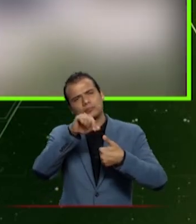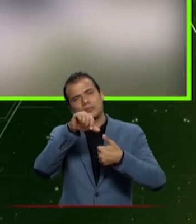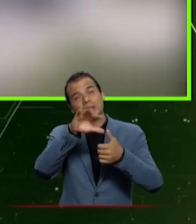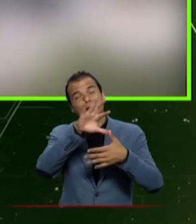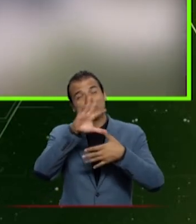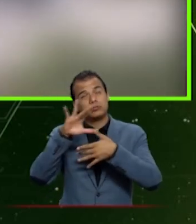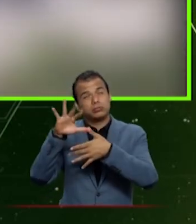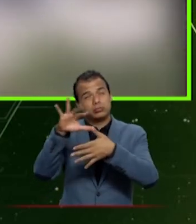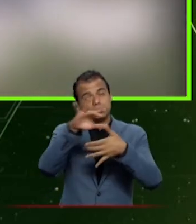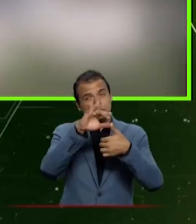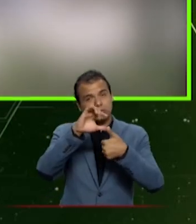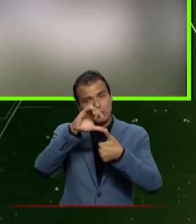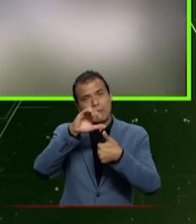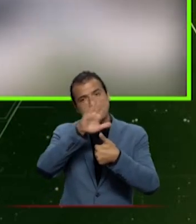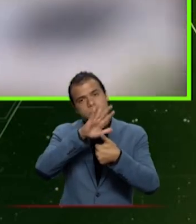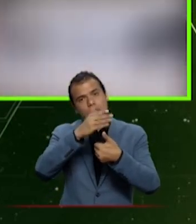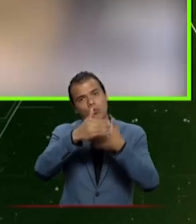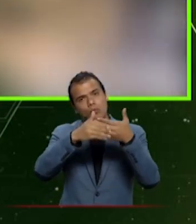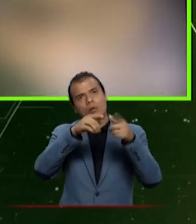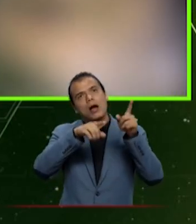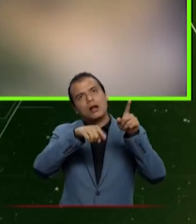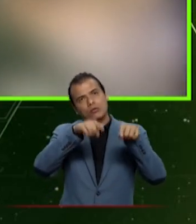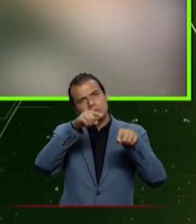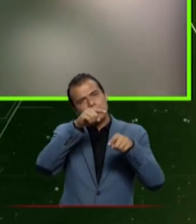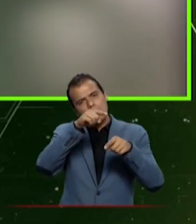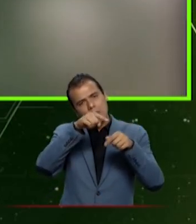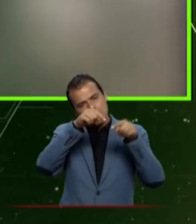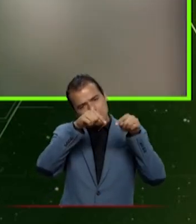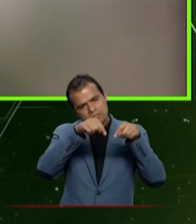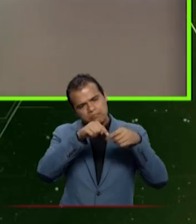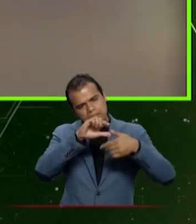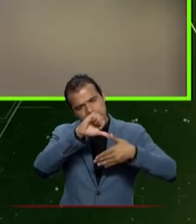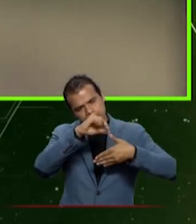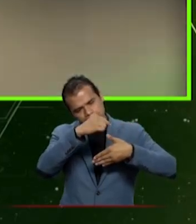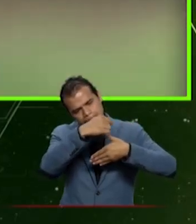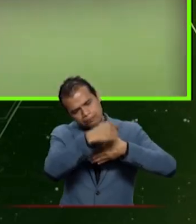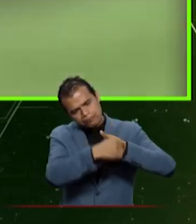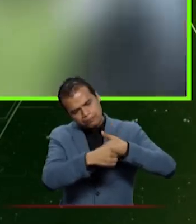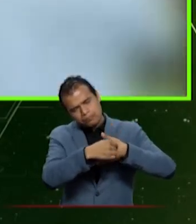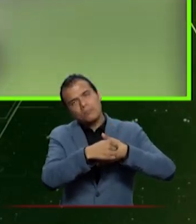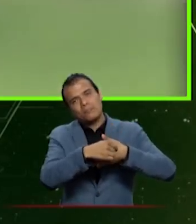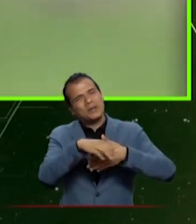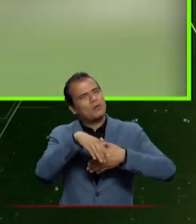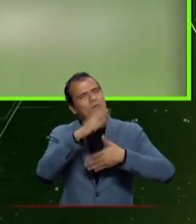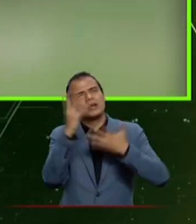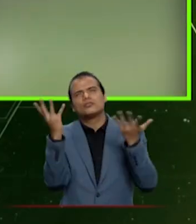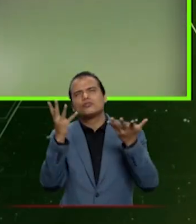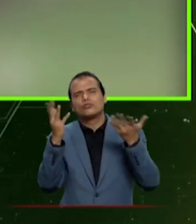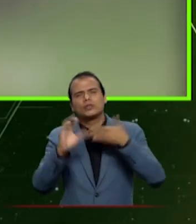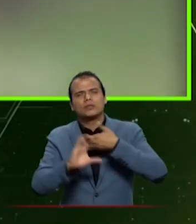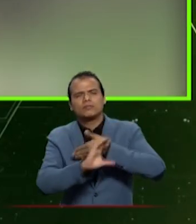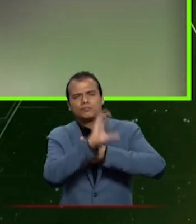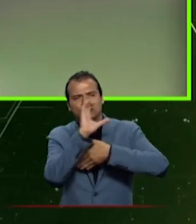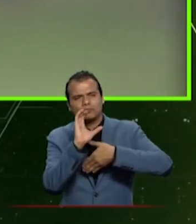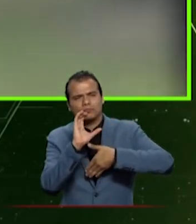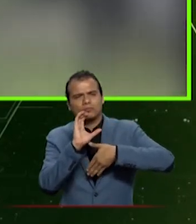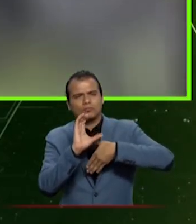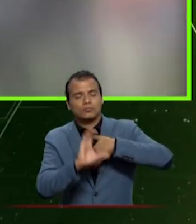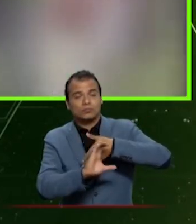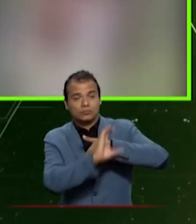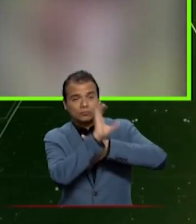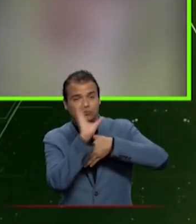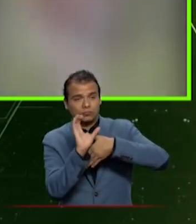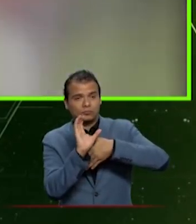eh la intensidad de estos Huracanes eh afecta sobre todo la costa norte de Colombia y la zona andina